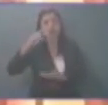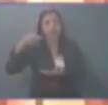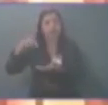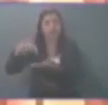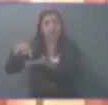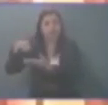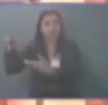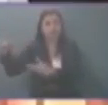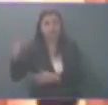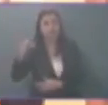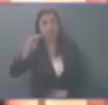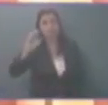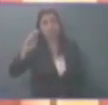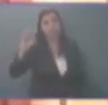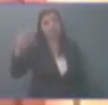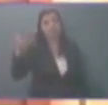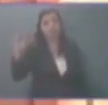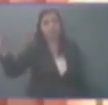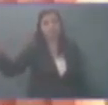¿Entiendes?